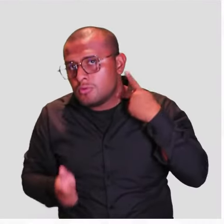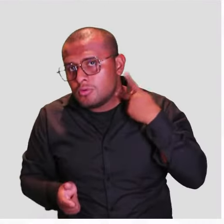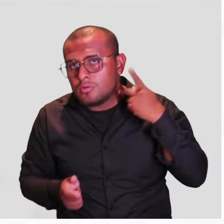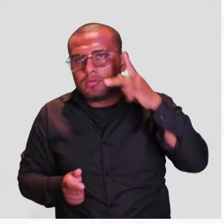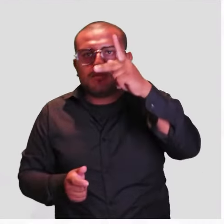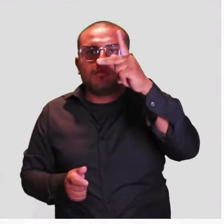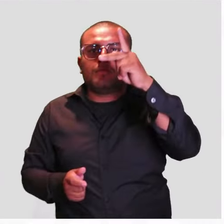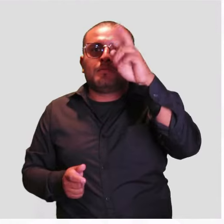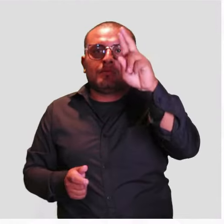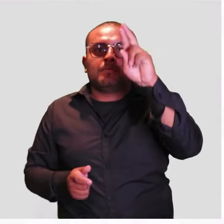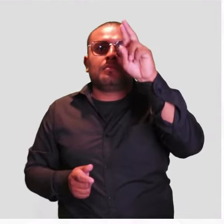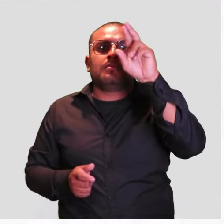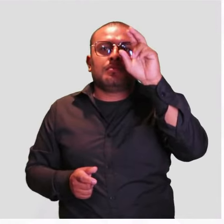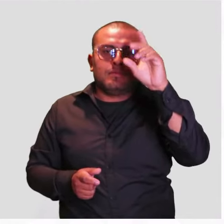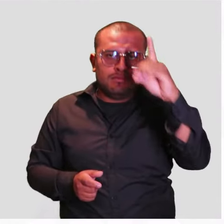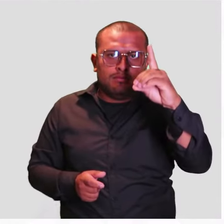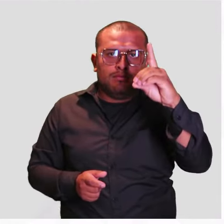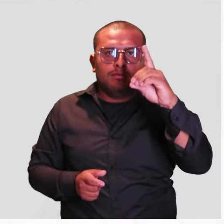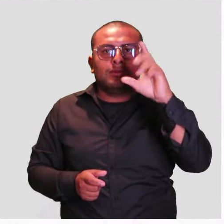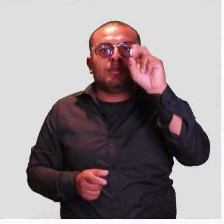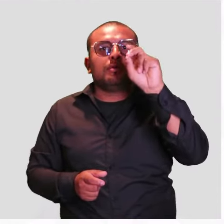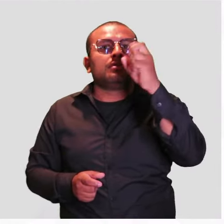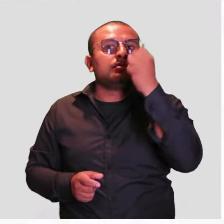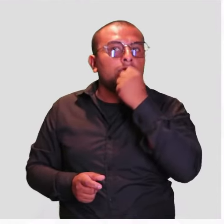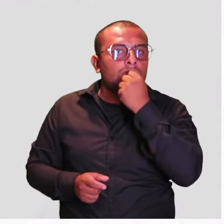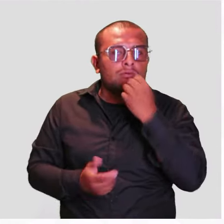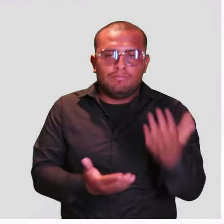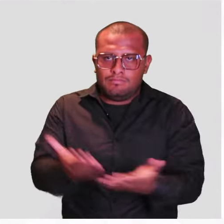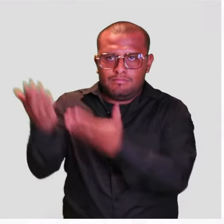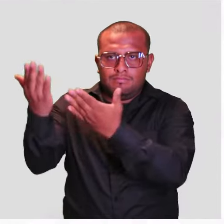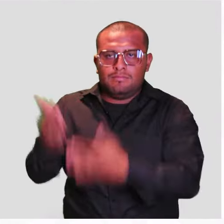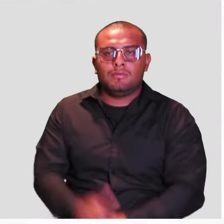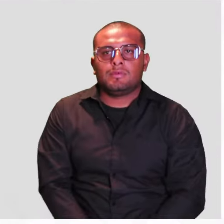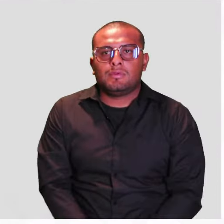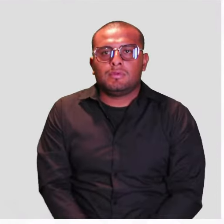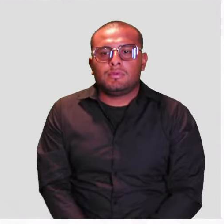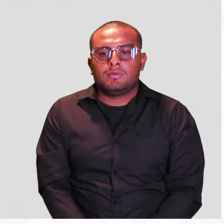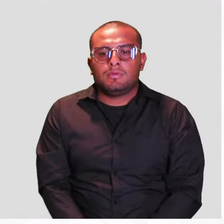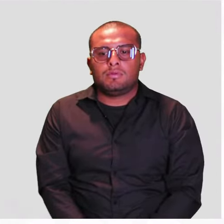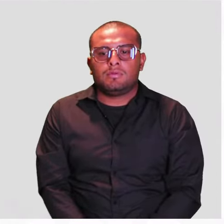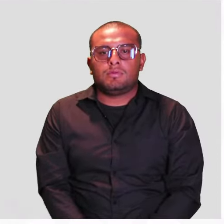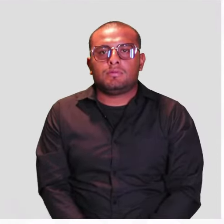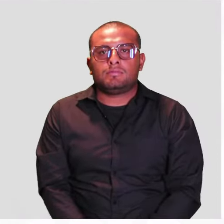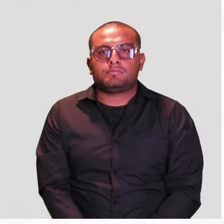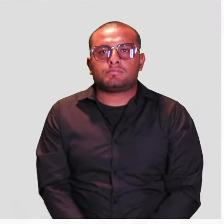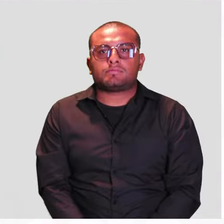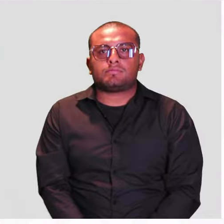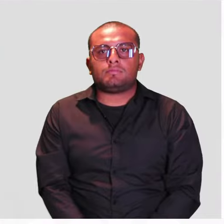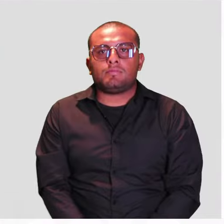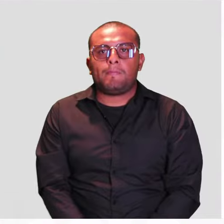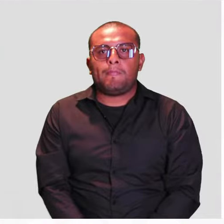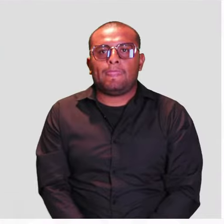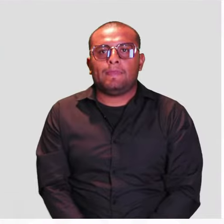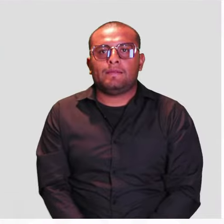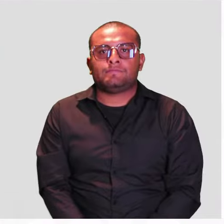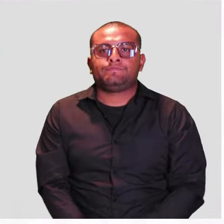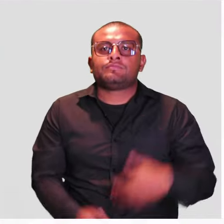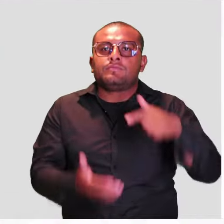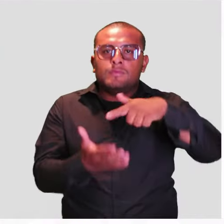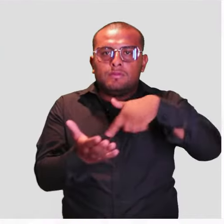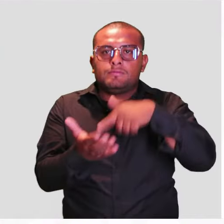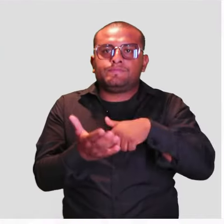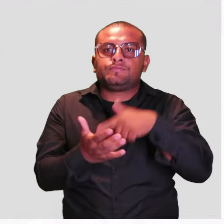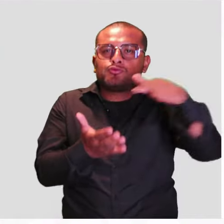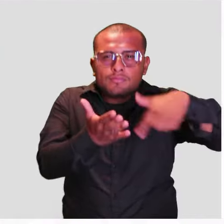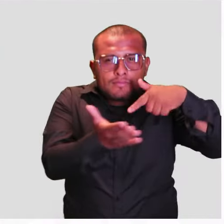30 segundos para emitir su mensaje final. Adelante, candidata. Gracias. A esos lugares en donde los partidos grandes no